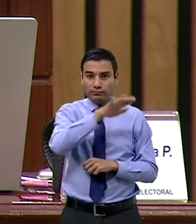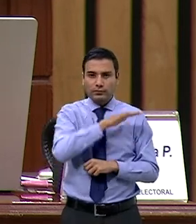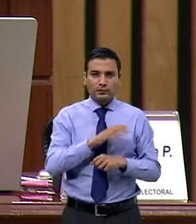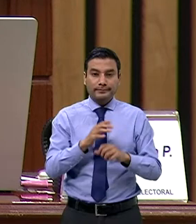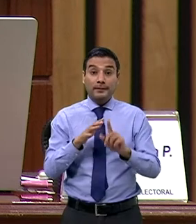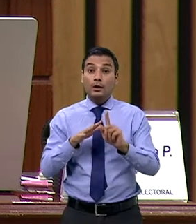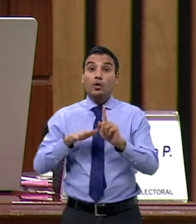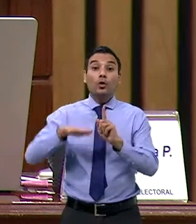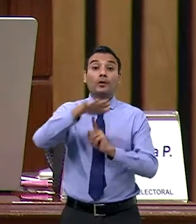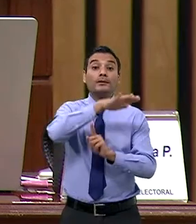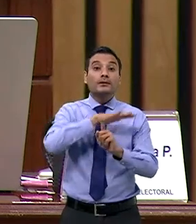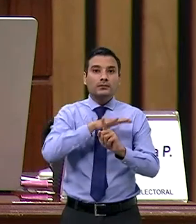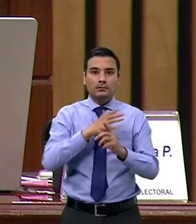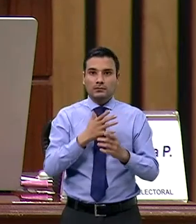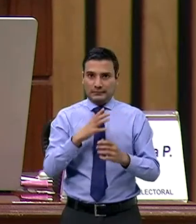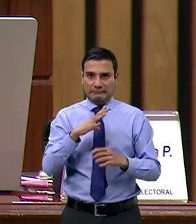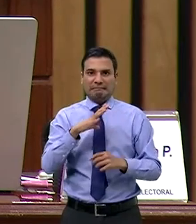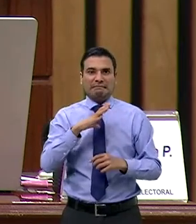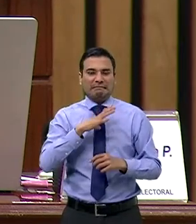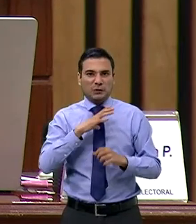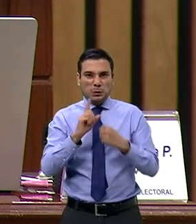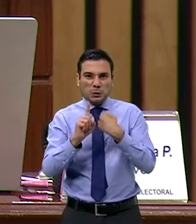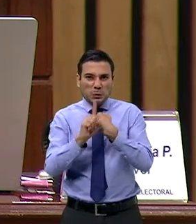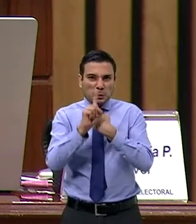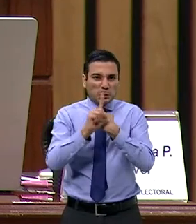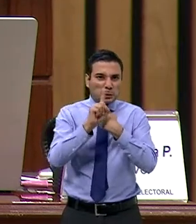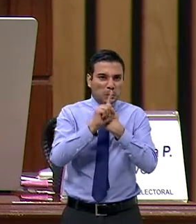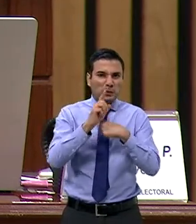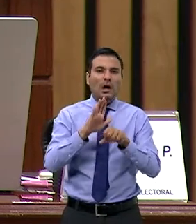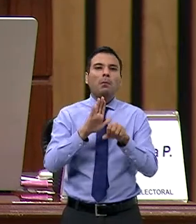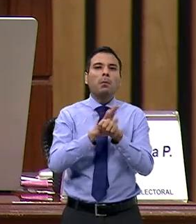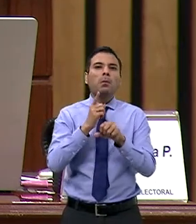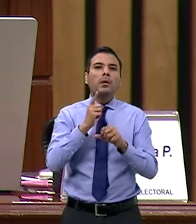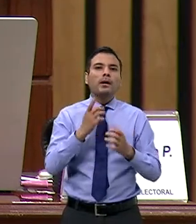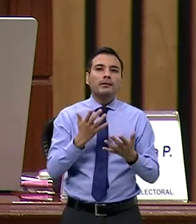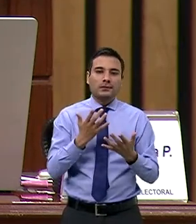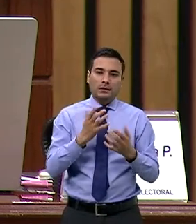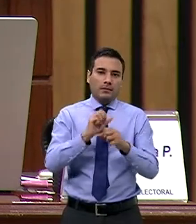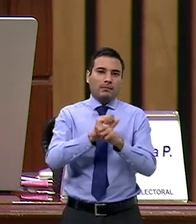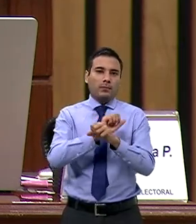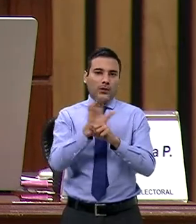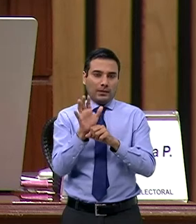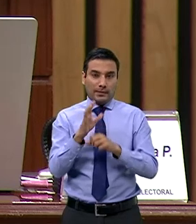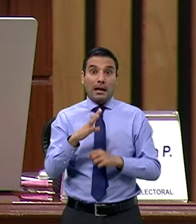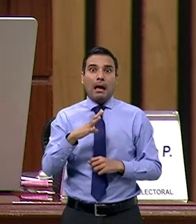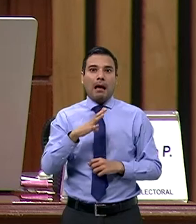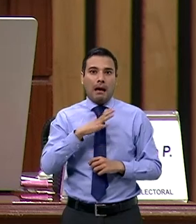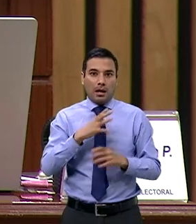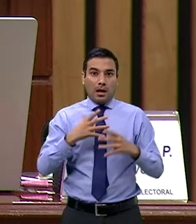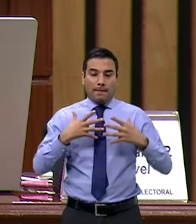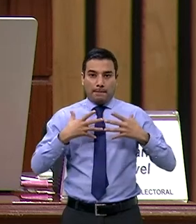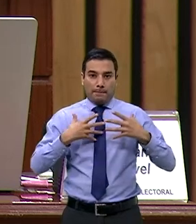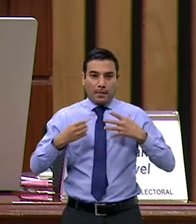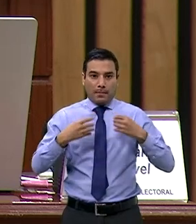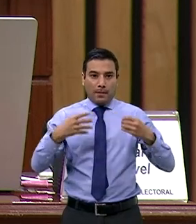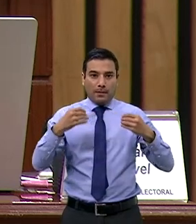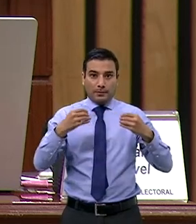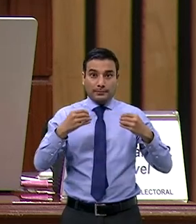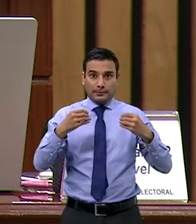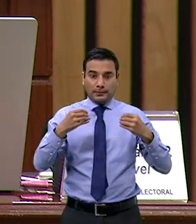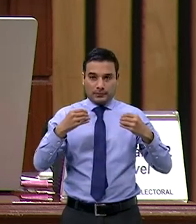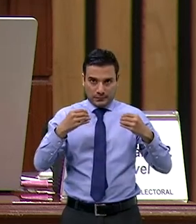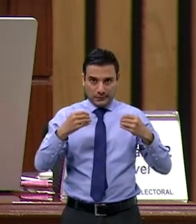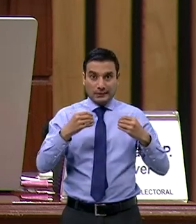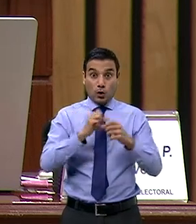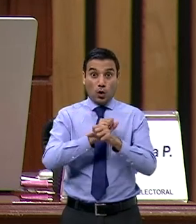lleno de incertidumbre causada por la pandemia pues ante el aumento de nuevos casos positivos de kobe 19 en mexico nos